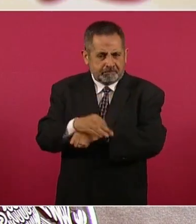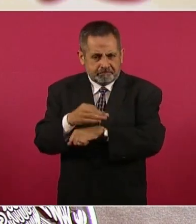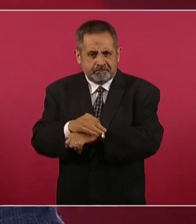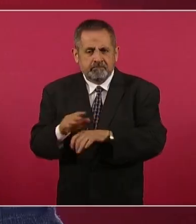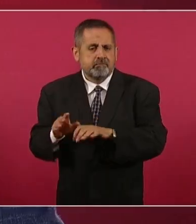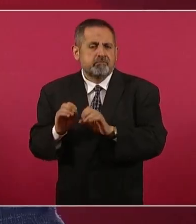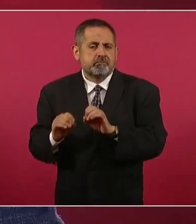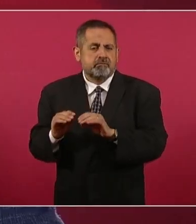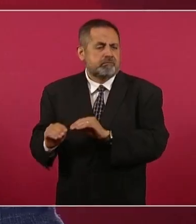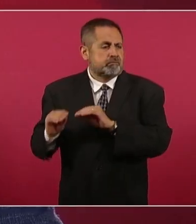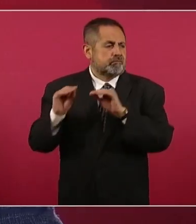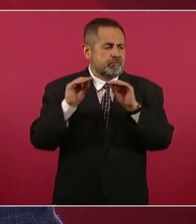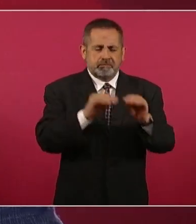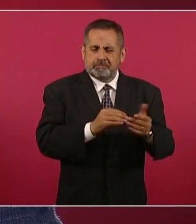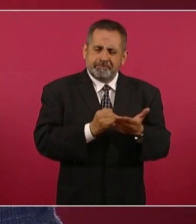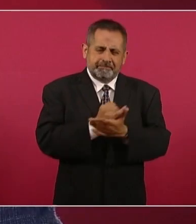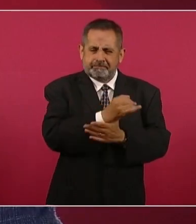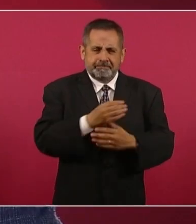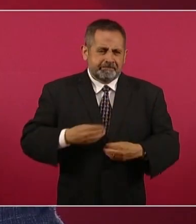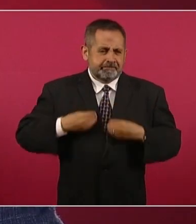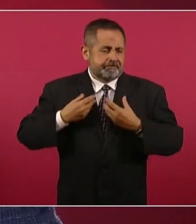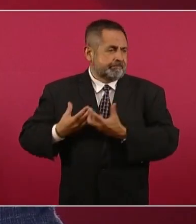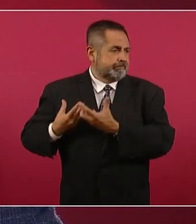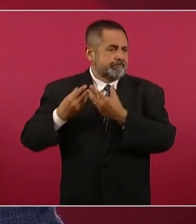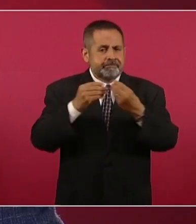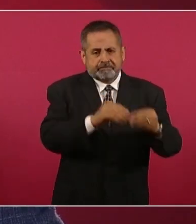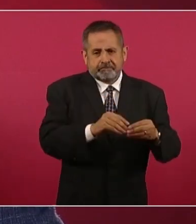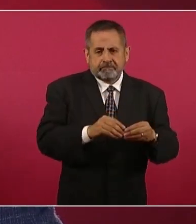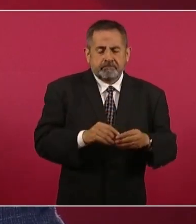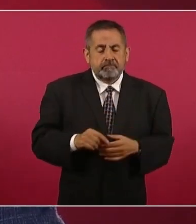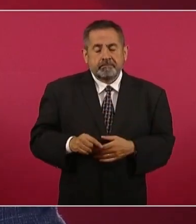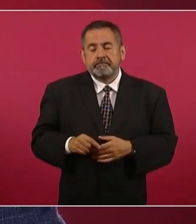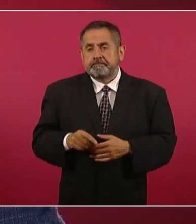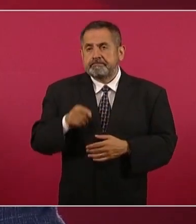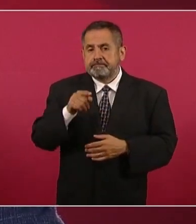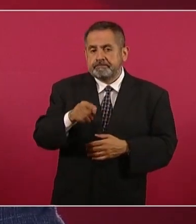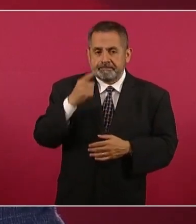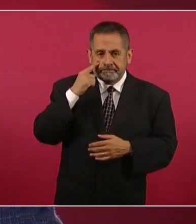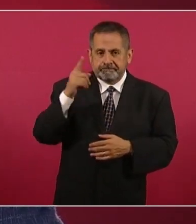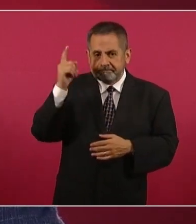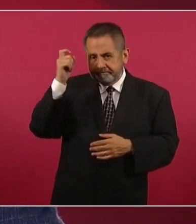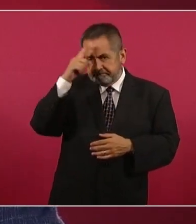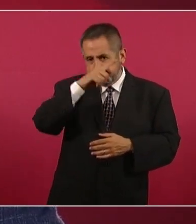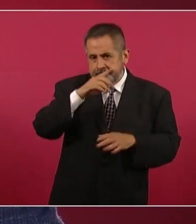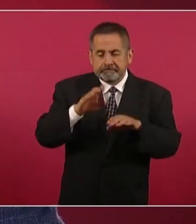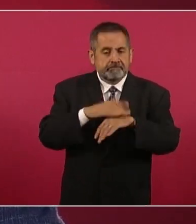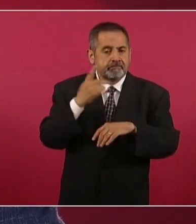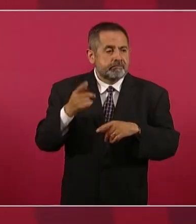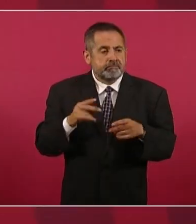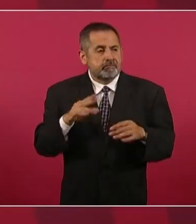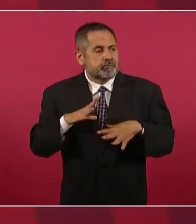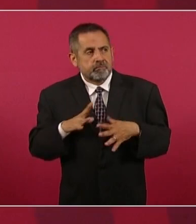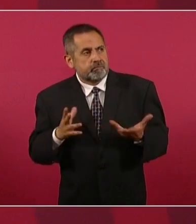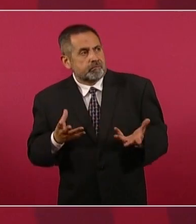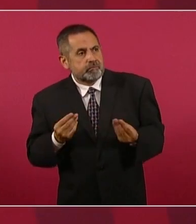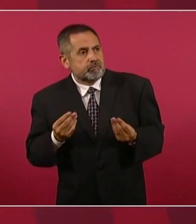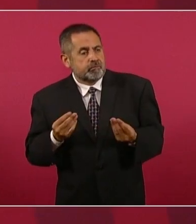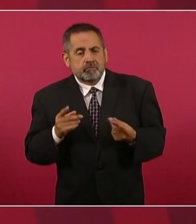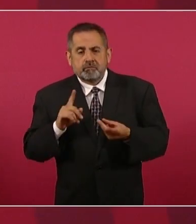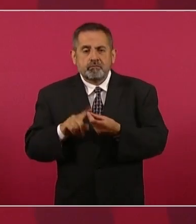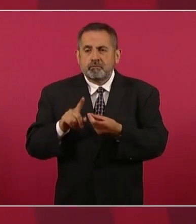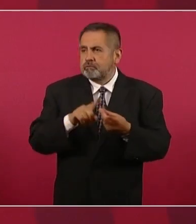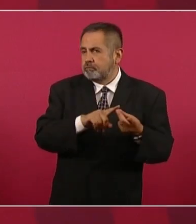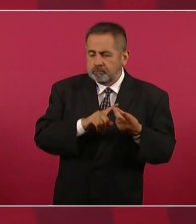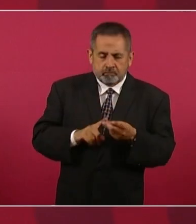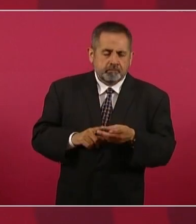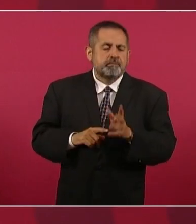desde luego toman esa decisión con su familia ha sido desde luego difícil porque no hay esta situación,